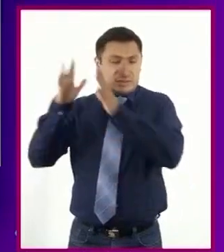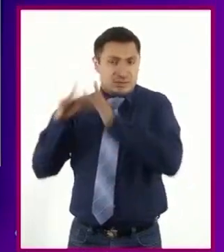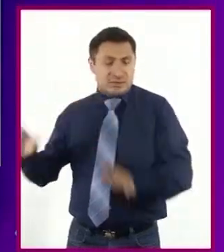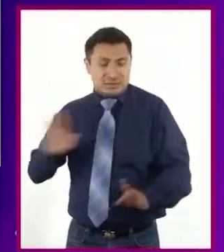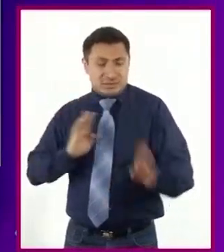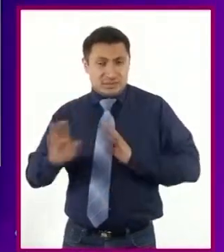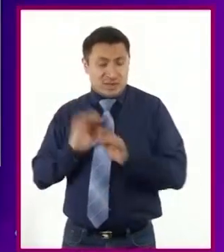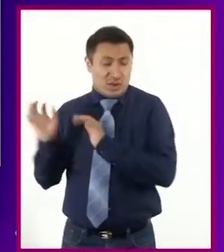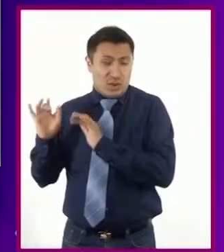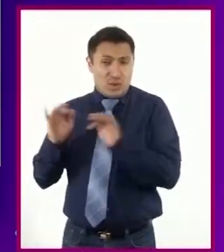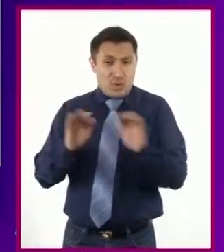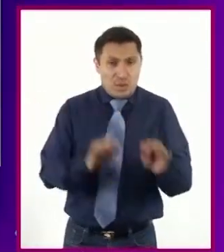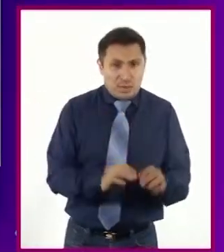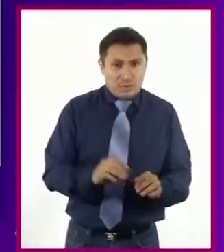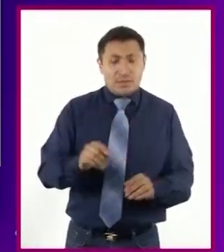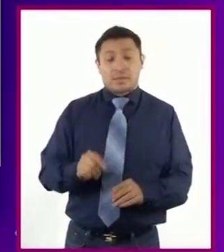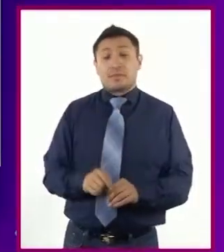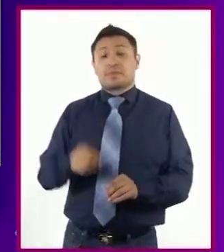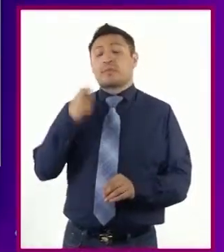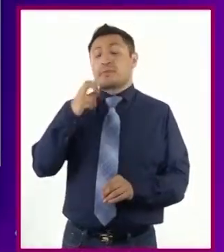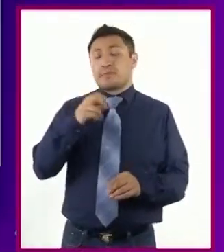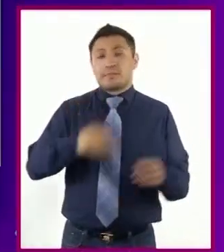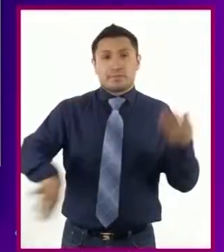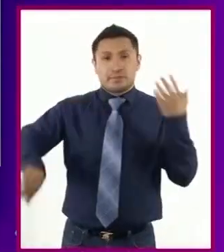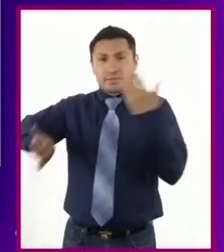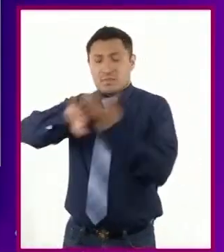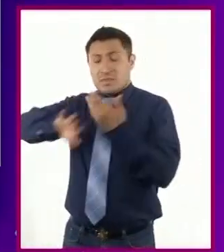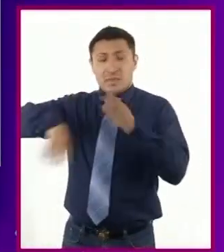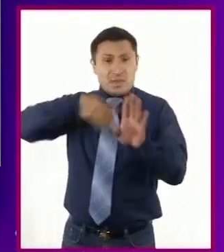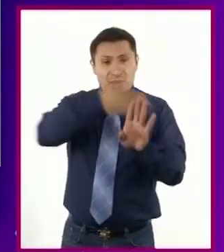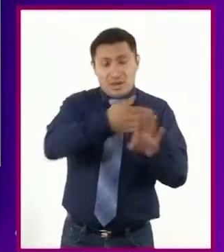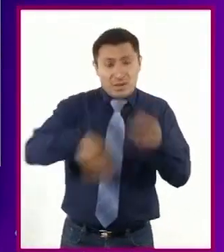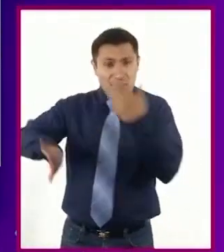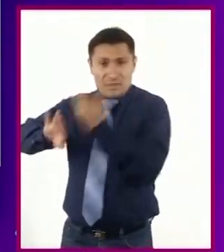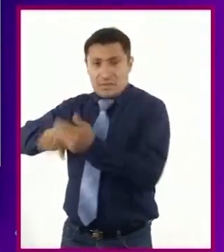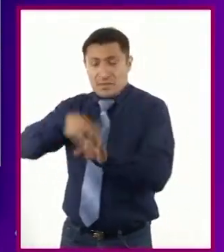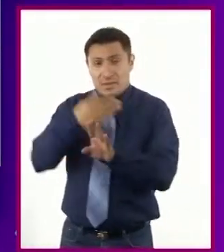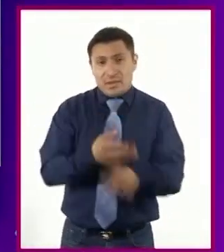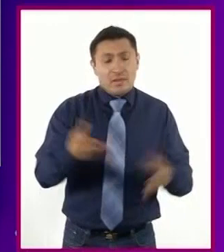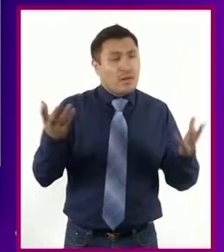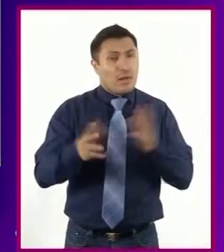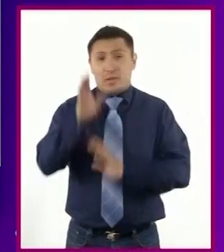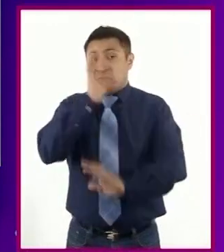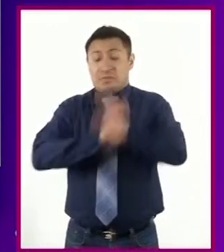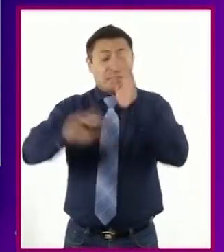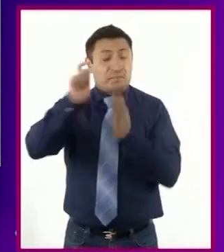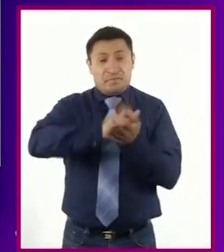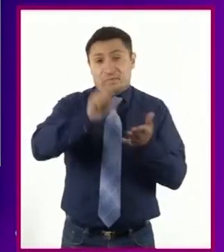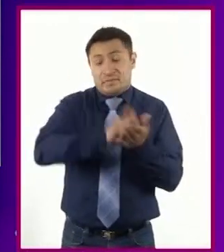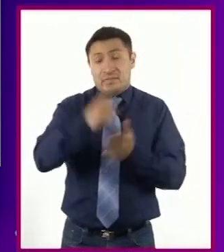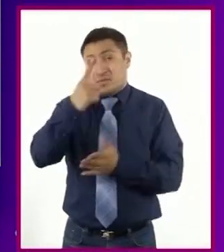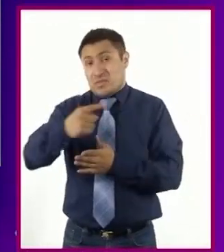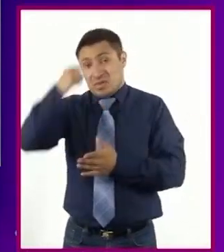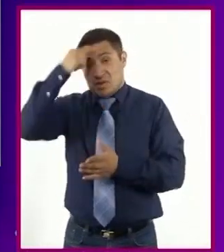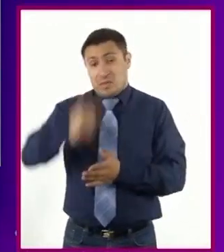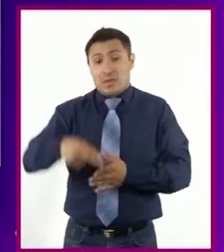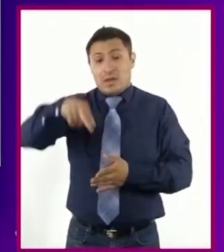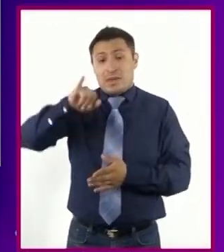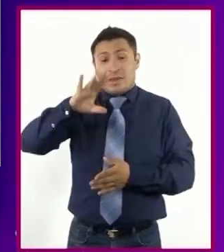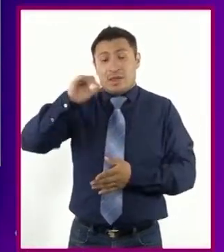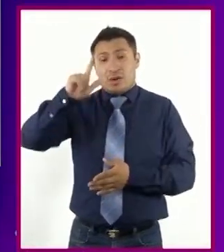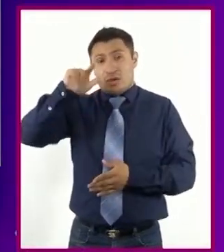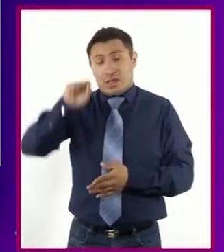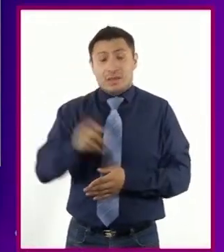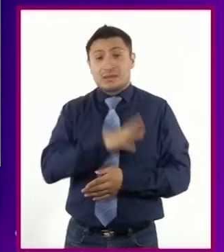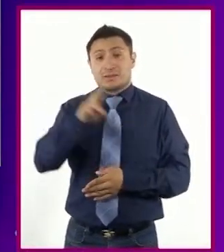francés. De la admiración por tales guerrilleros se compusieron corridos. Uno de ellos se dedicó a Nicolás